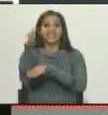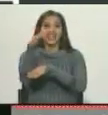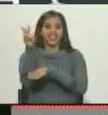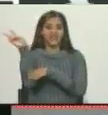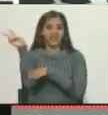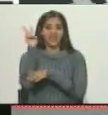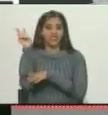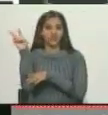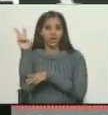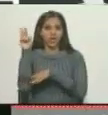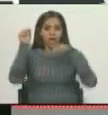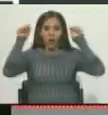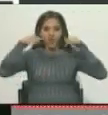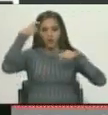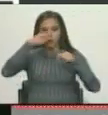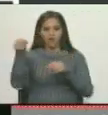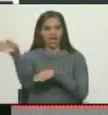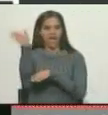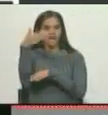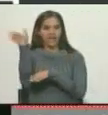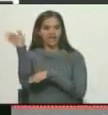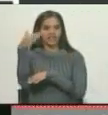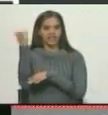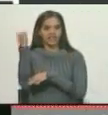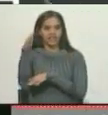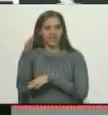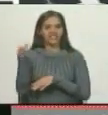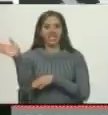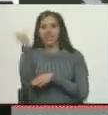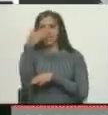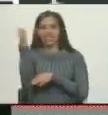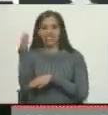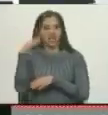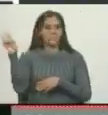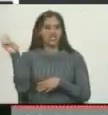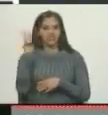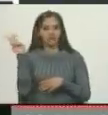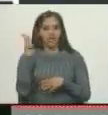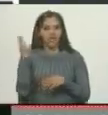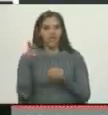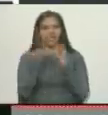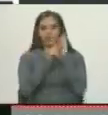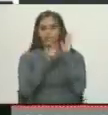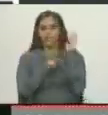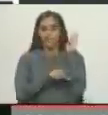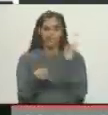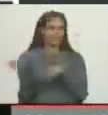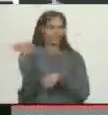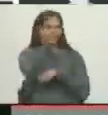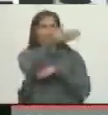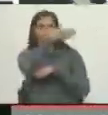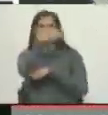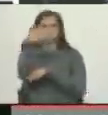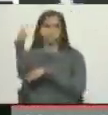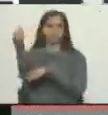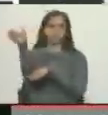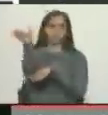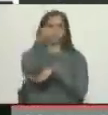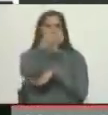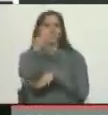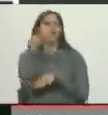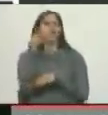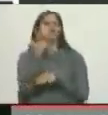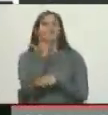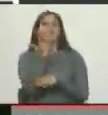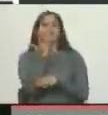su bandera. Aquí está la bandera de Venezuela en el programa, ondeando con dignidad. Los niños y